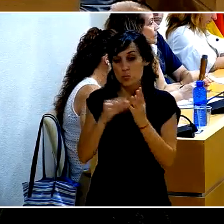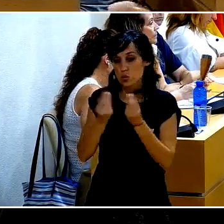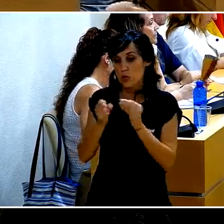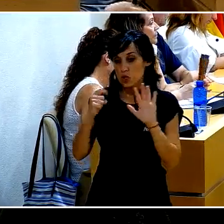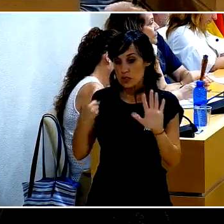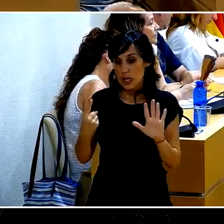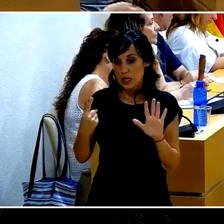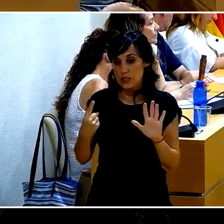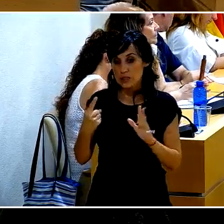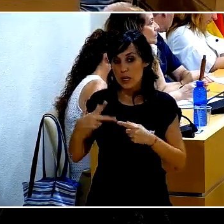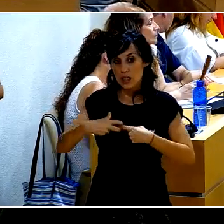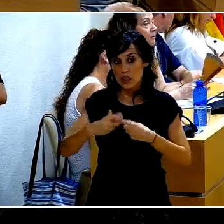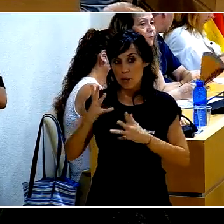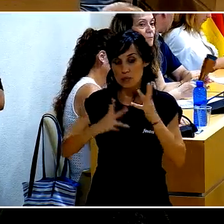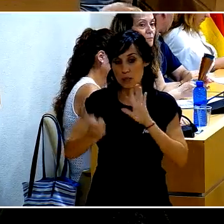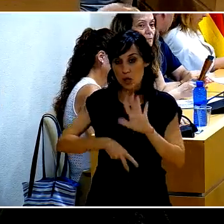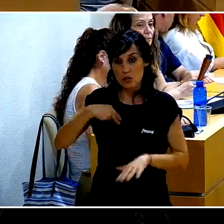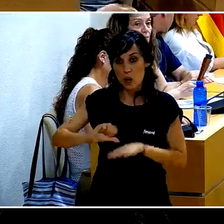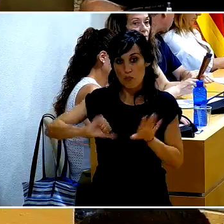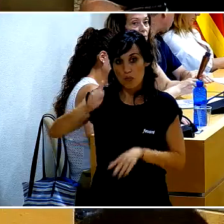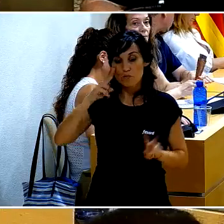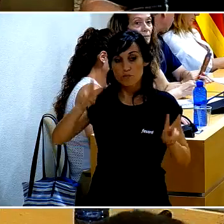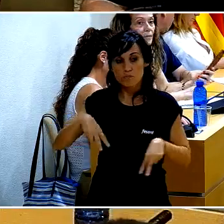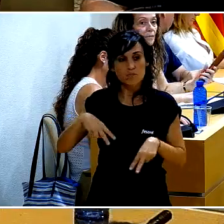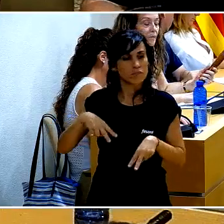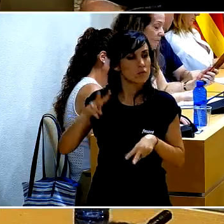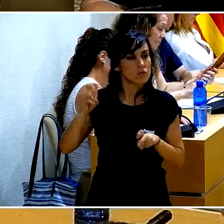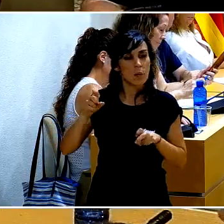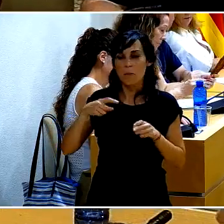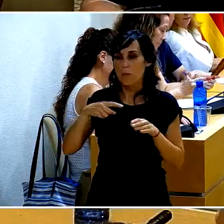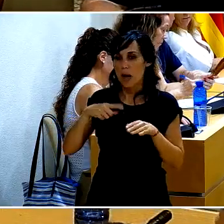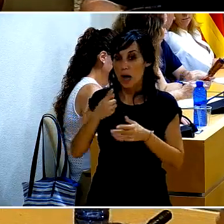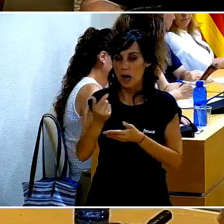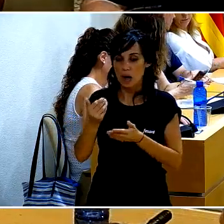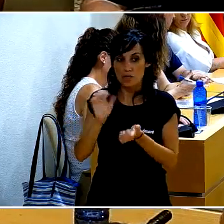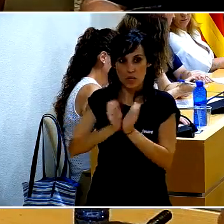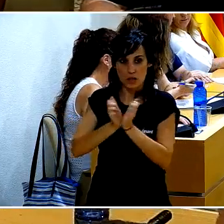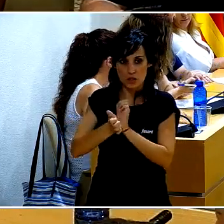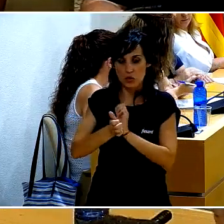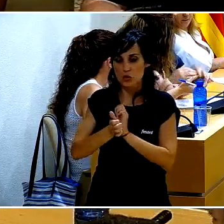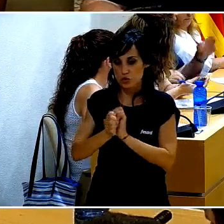també, i Administració General, aprovació i reconeixement extrajudicial de crèdits, expedient número 3/2018.